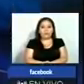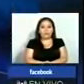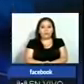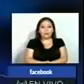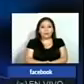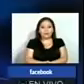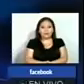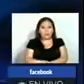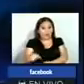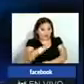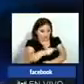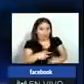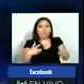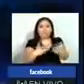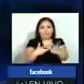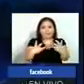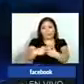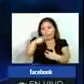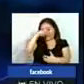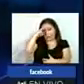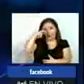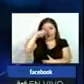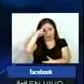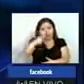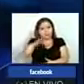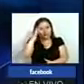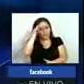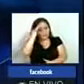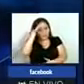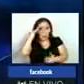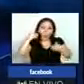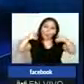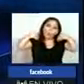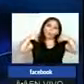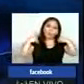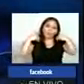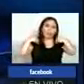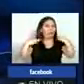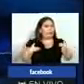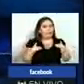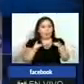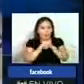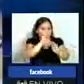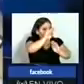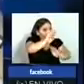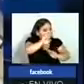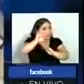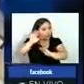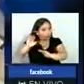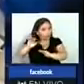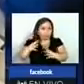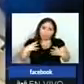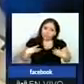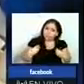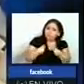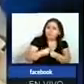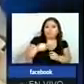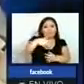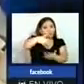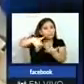Como compañero de trabajo Y como todos Sometidos al estrés También era muy respetuoso Sociable